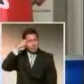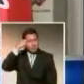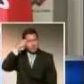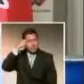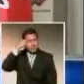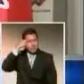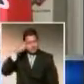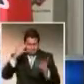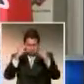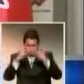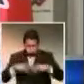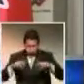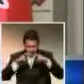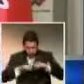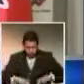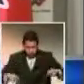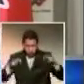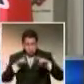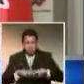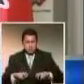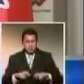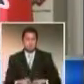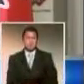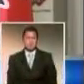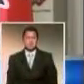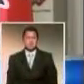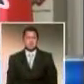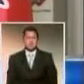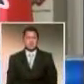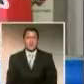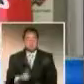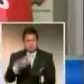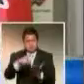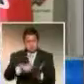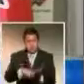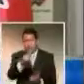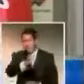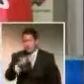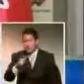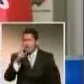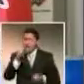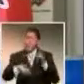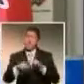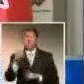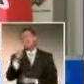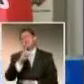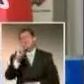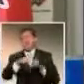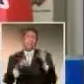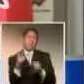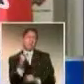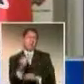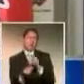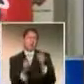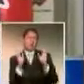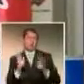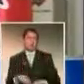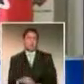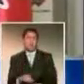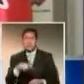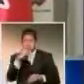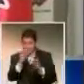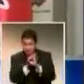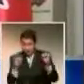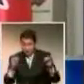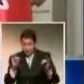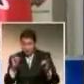la auditoría de la verificación ciudadana, que a veces algunas los hacen y algunos no lo hacen. Nosotros al